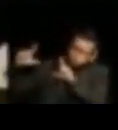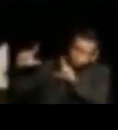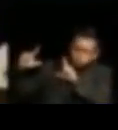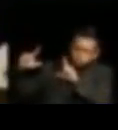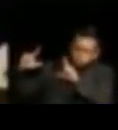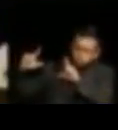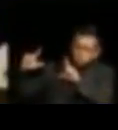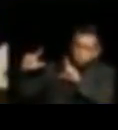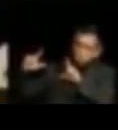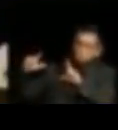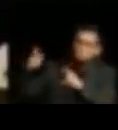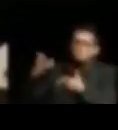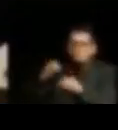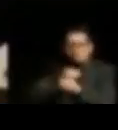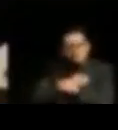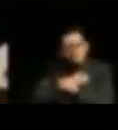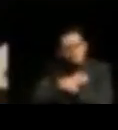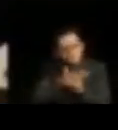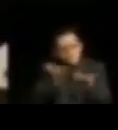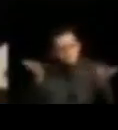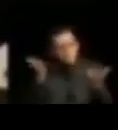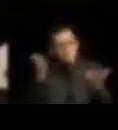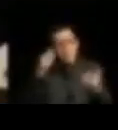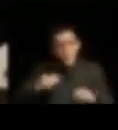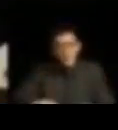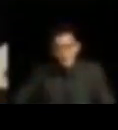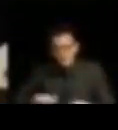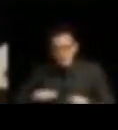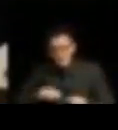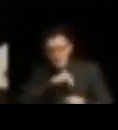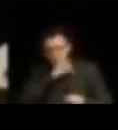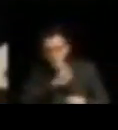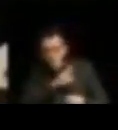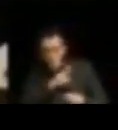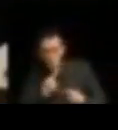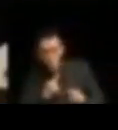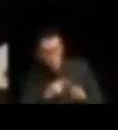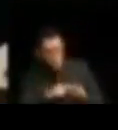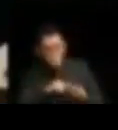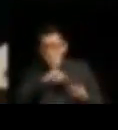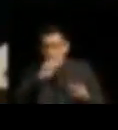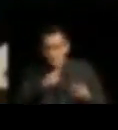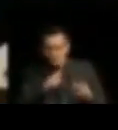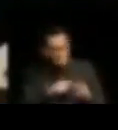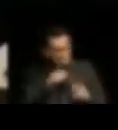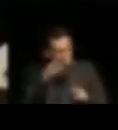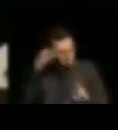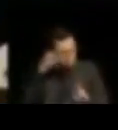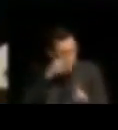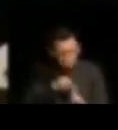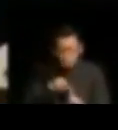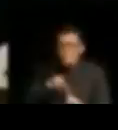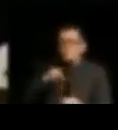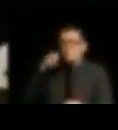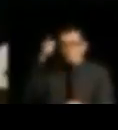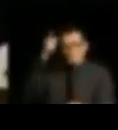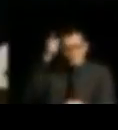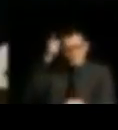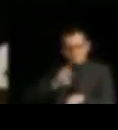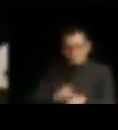él se da a conocer la vida de Jorge y Javier, objetivo principal del director Alberto